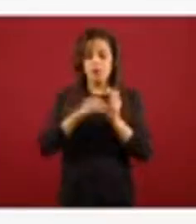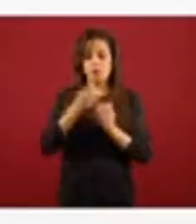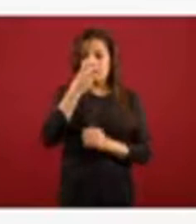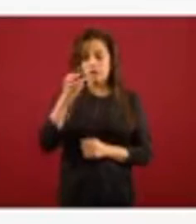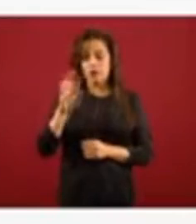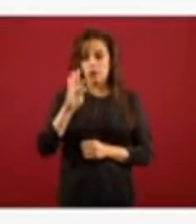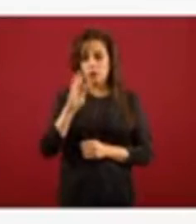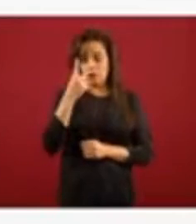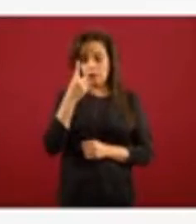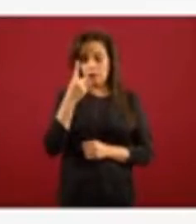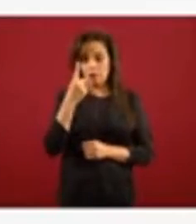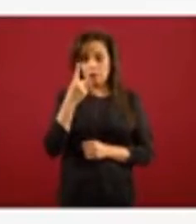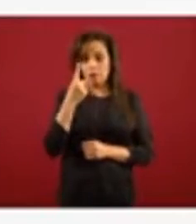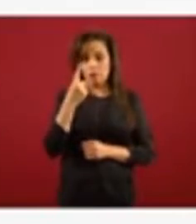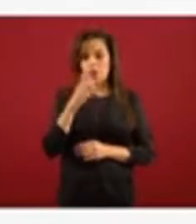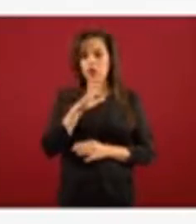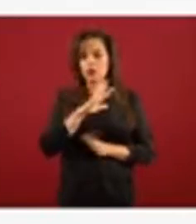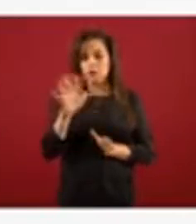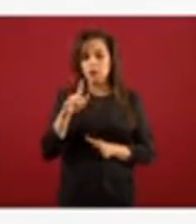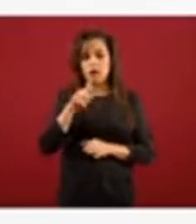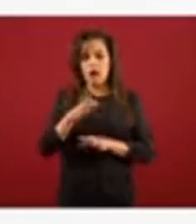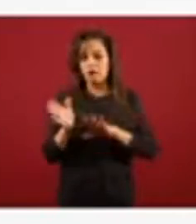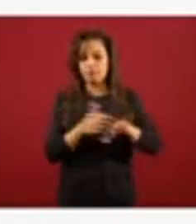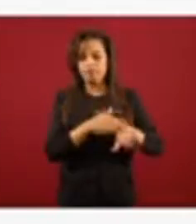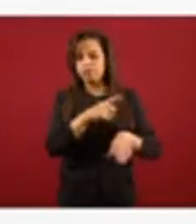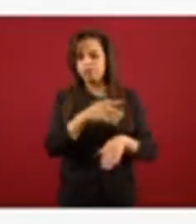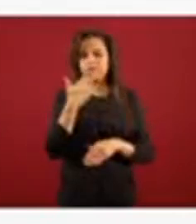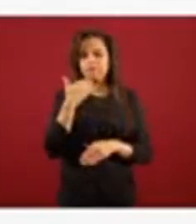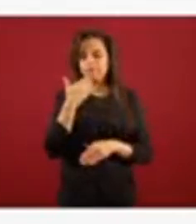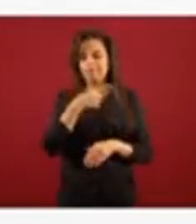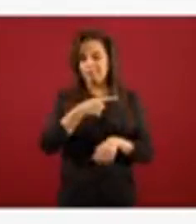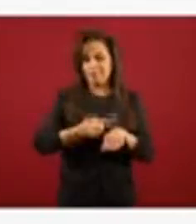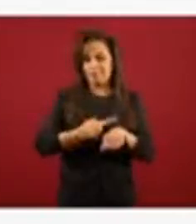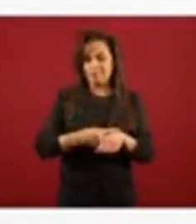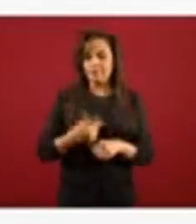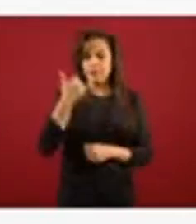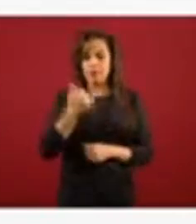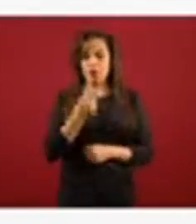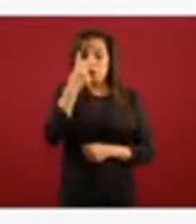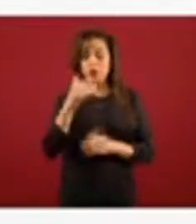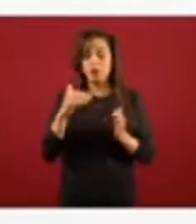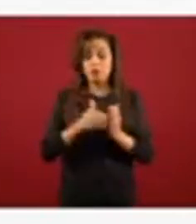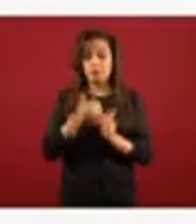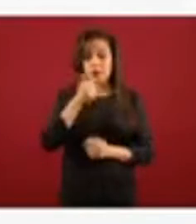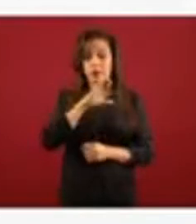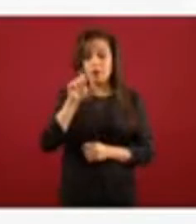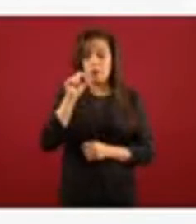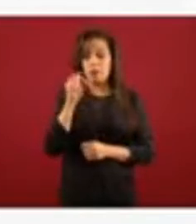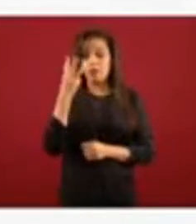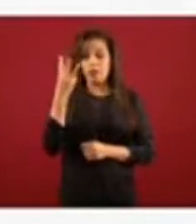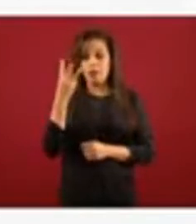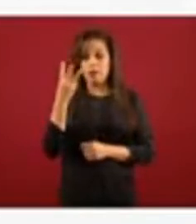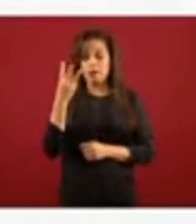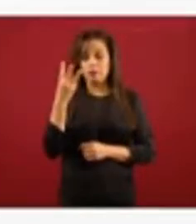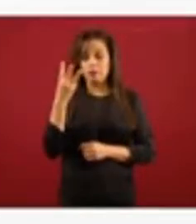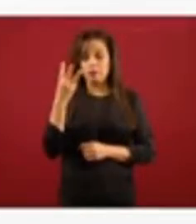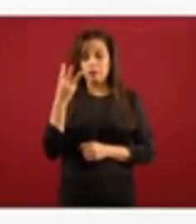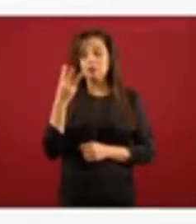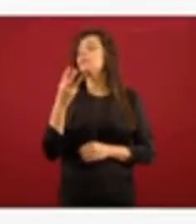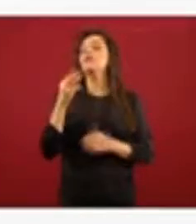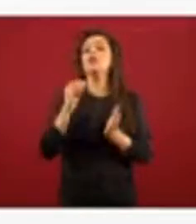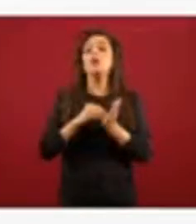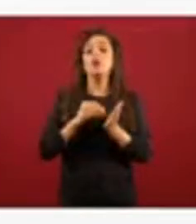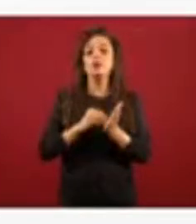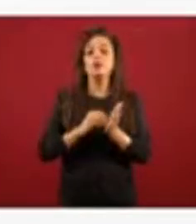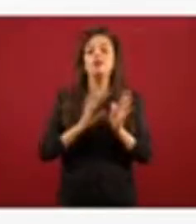4,341 casos se han descartado, eso también ha incrementado, y 2,623 casos se encuentran aún clasificados